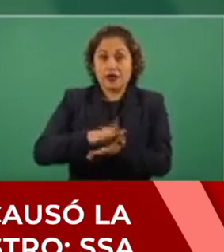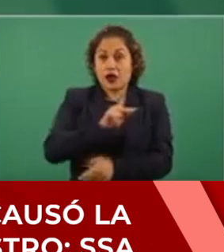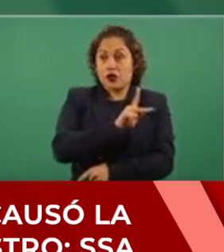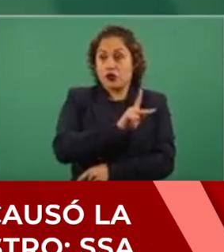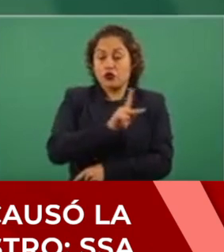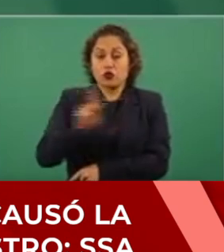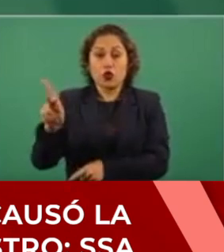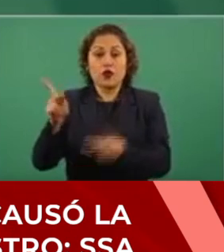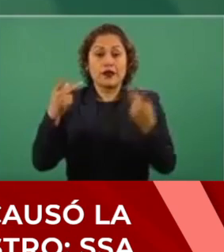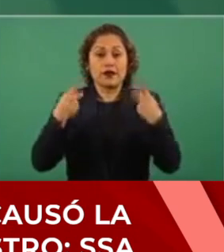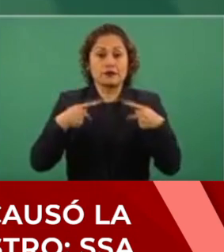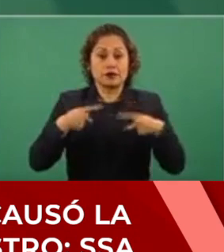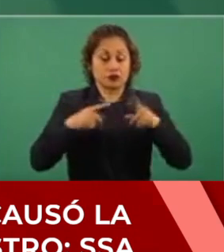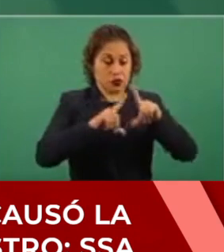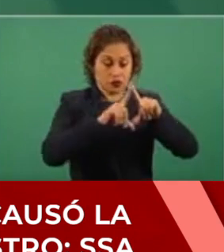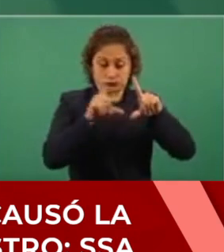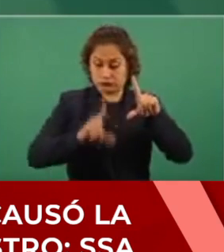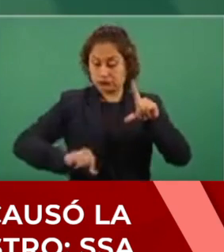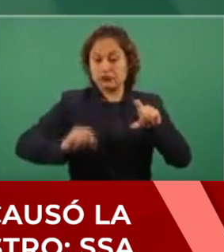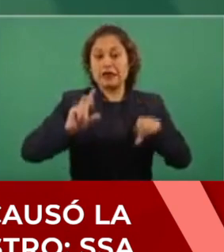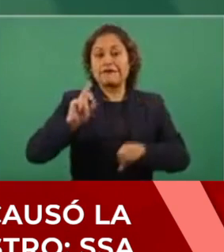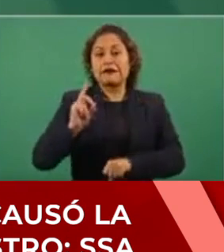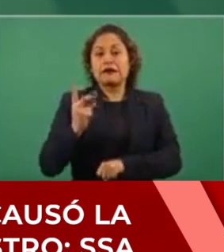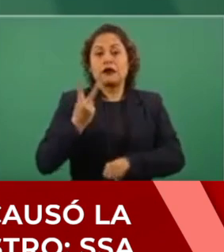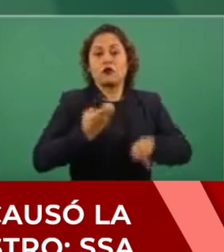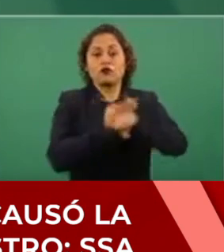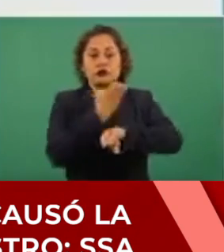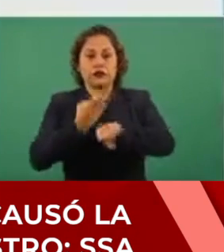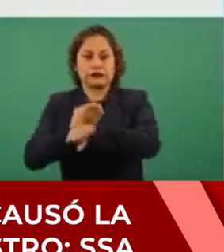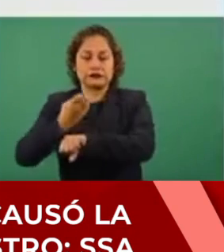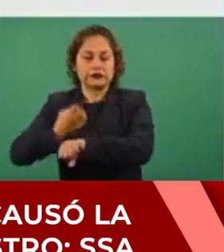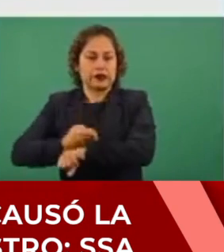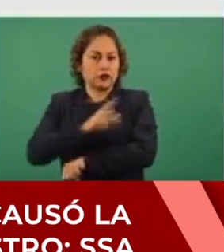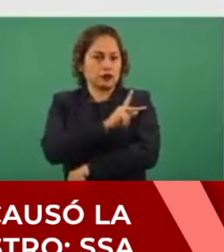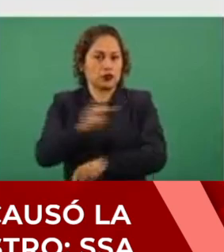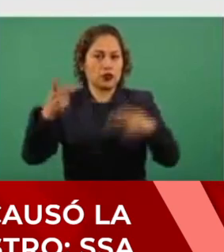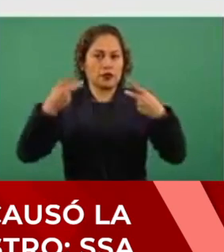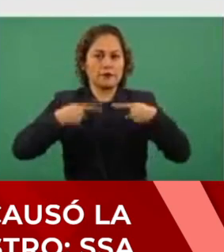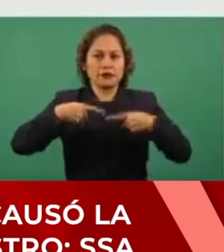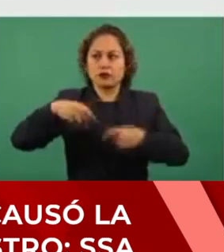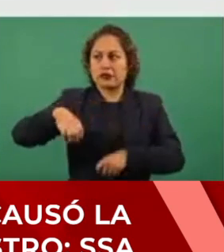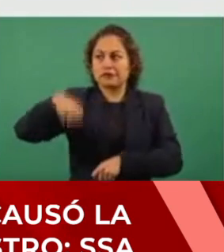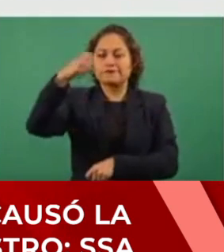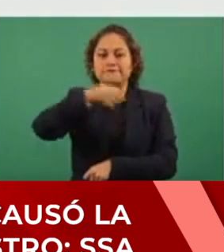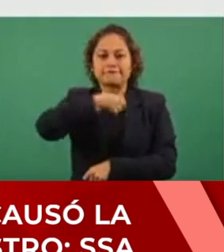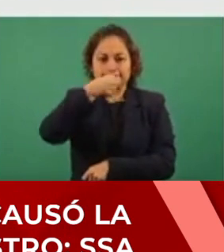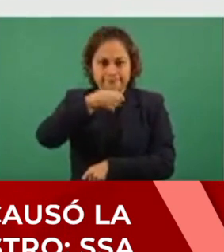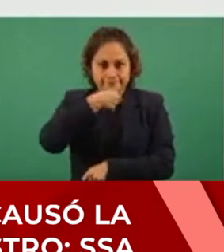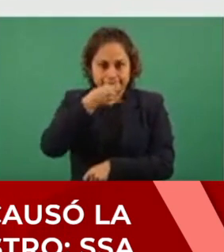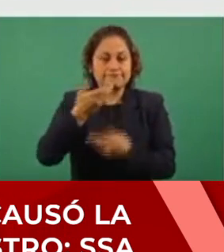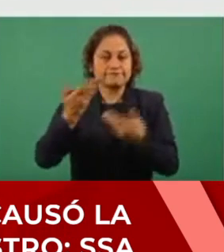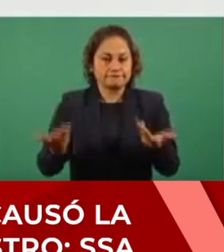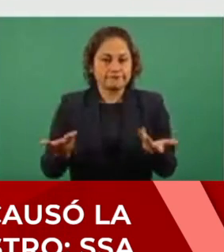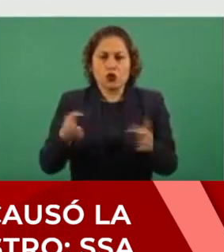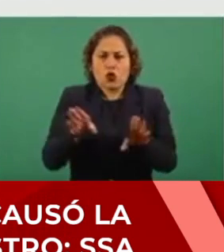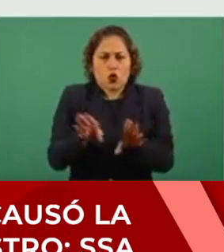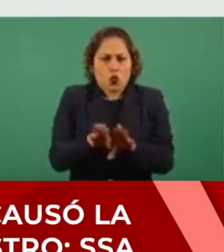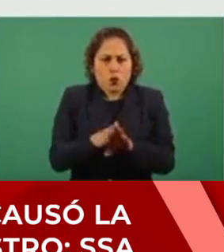32 entidades federativas, con igual prioridad a todas las personas adultas mayores. La logística del